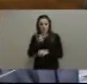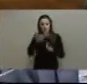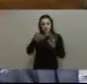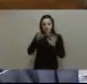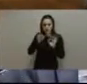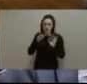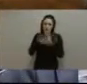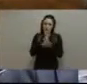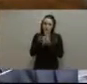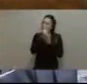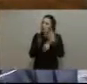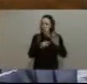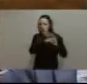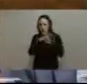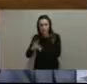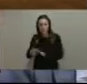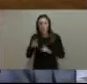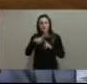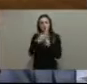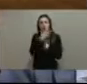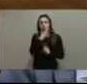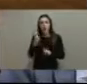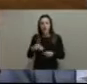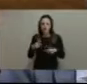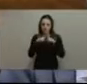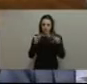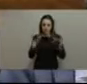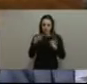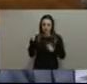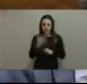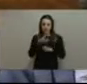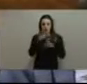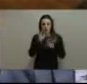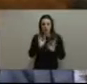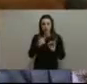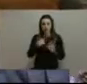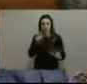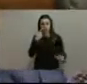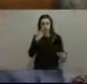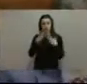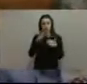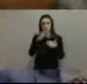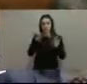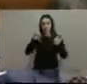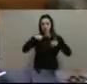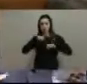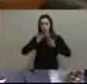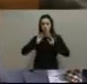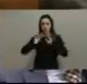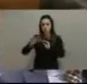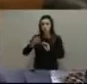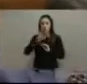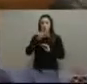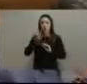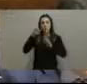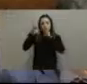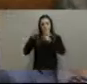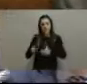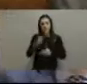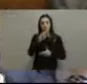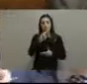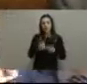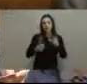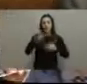jóvenes en nuestra región. Por lo tanto, por eso me sorprendió tanto su reacción en una persona que valora tanto la justicia en las